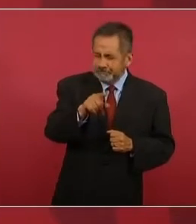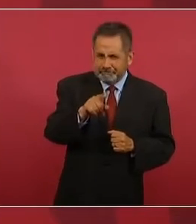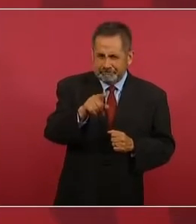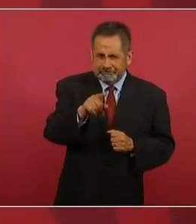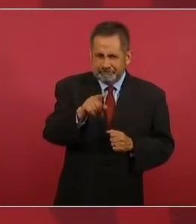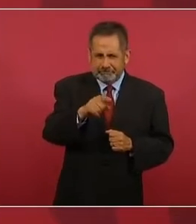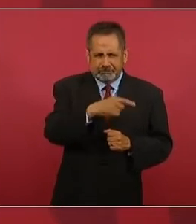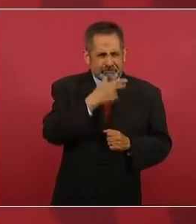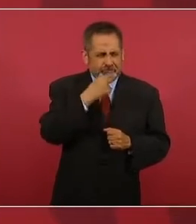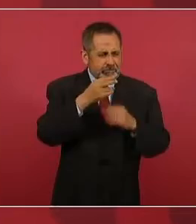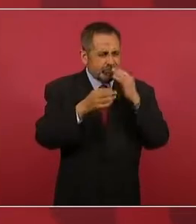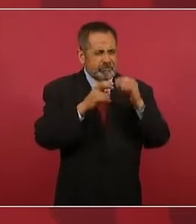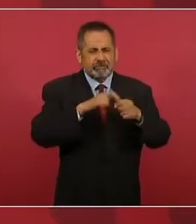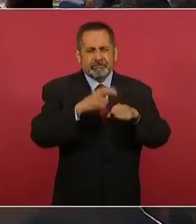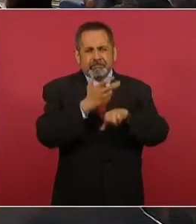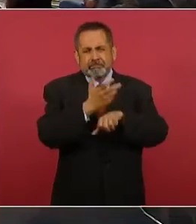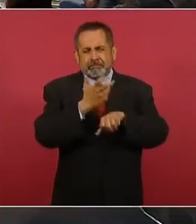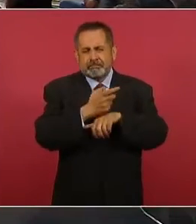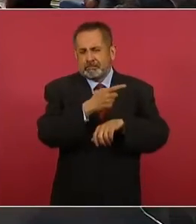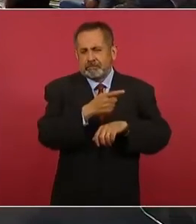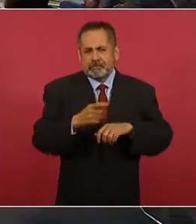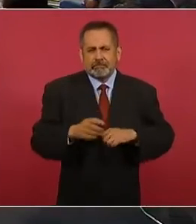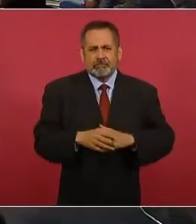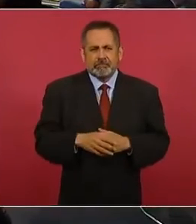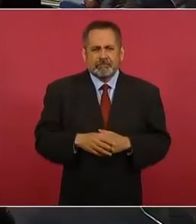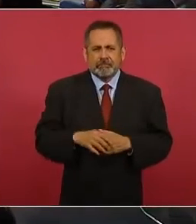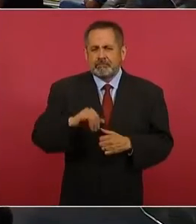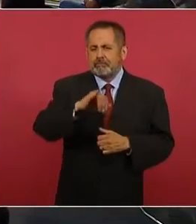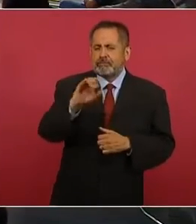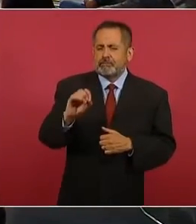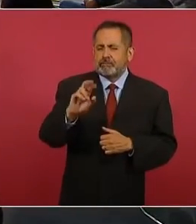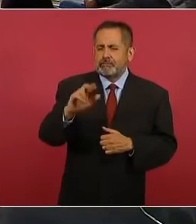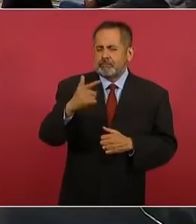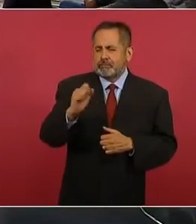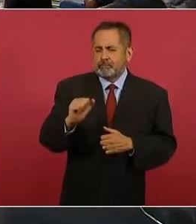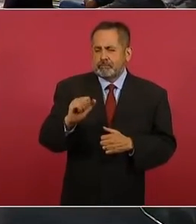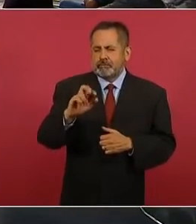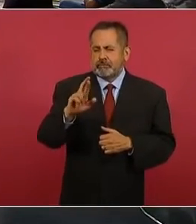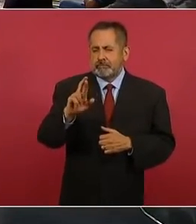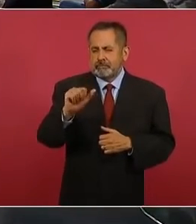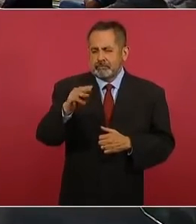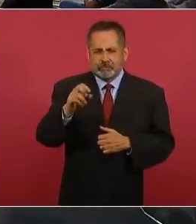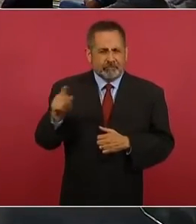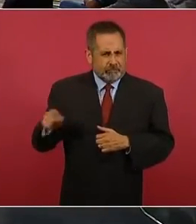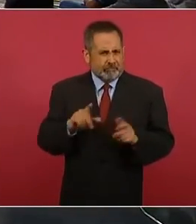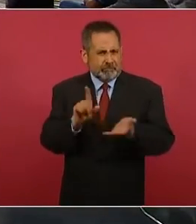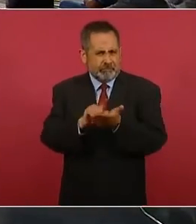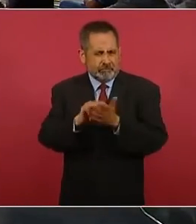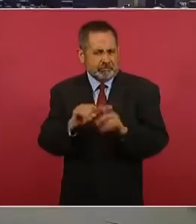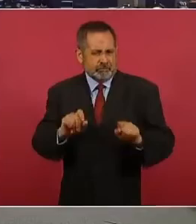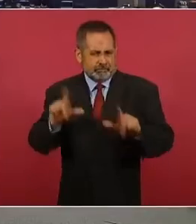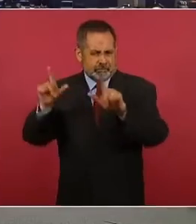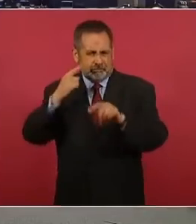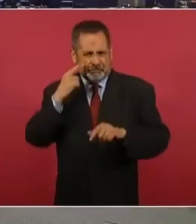un comunicador que está en Estados Unidos, Jorge Ramos. A ver, ¿por qué no lo pones?